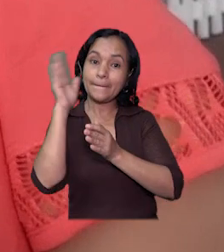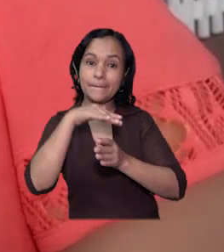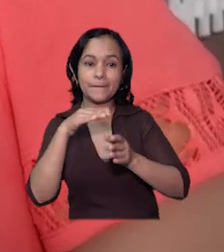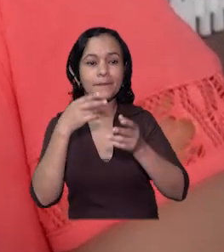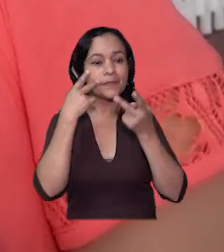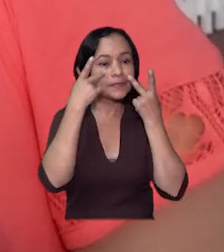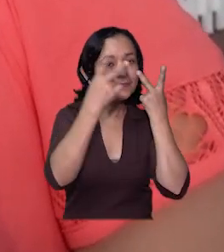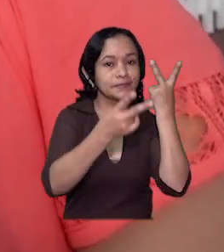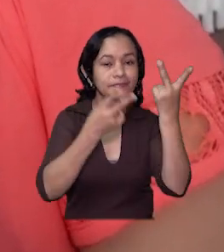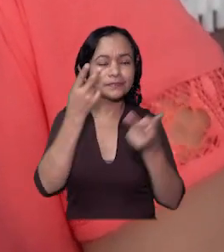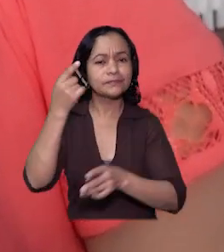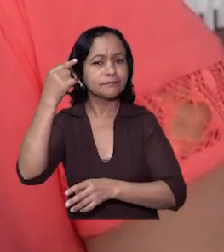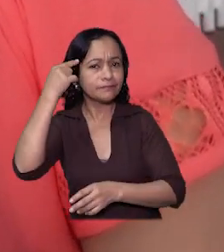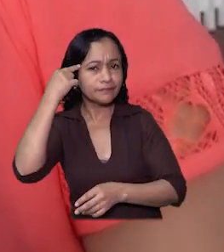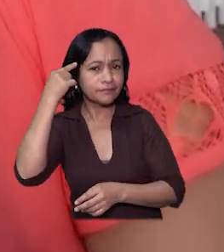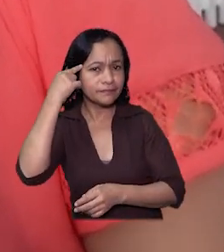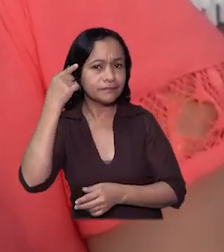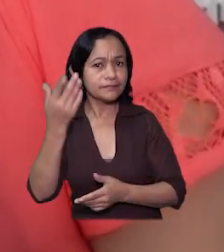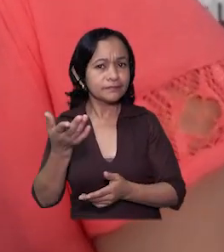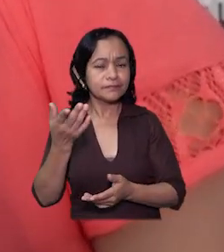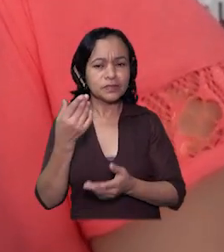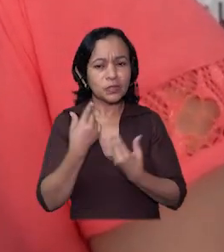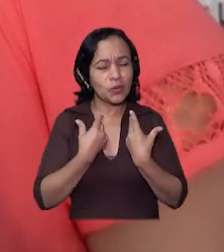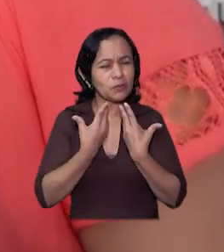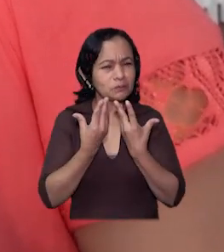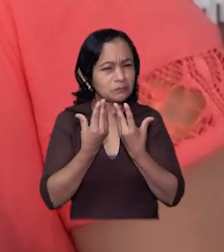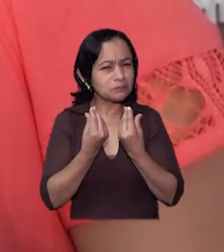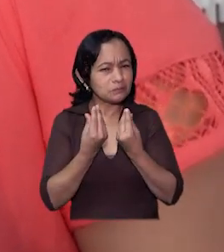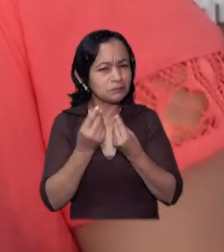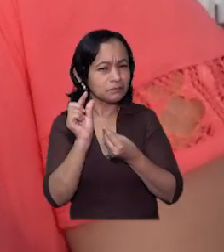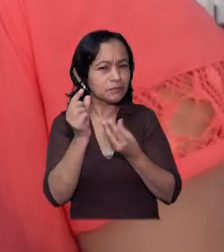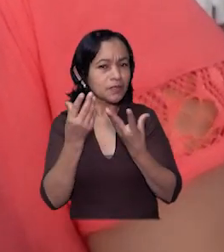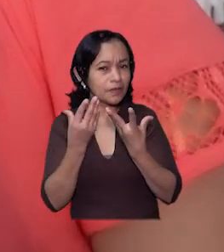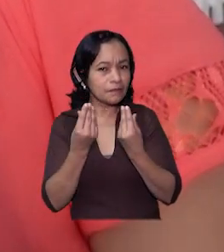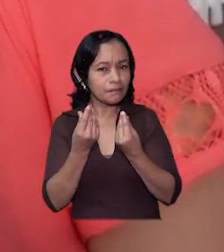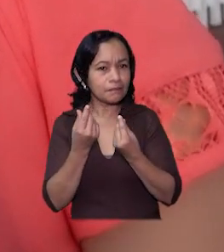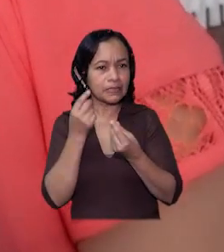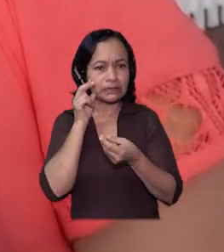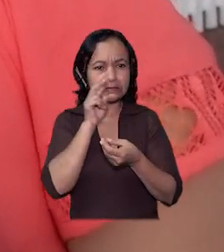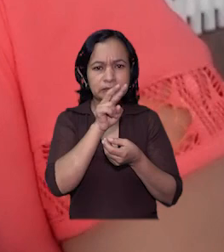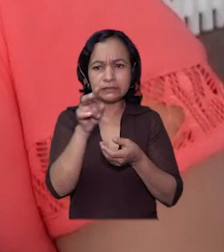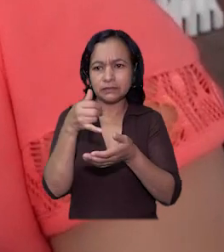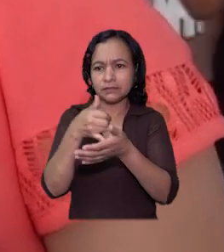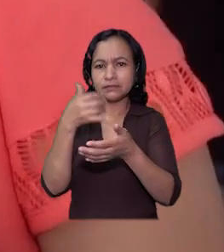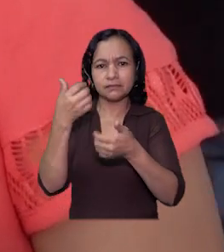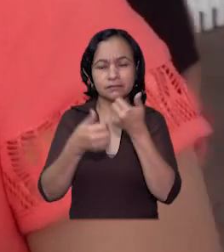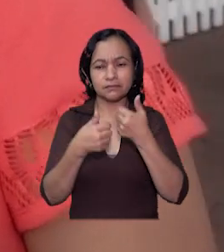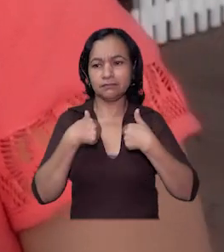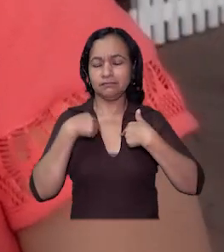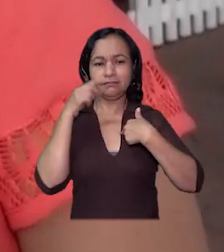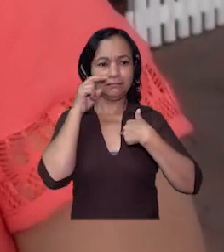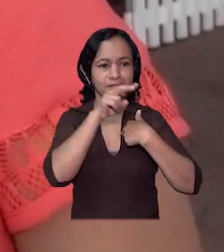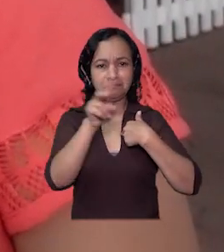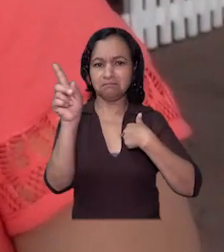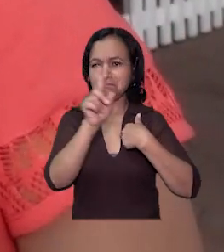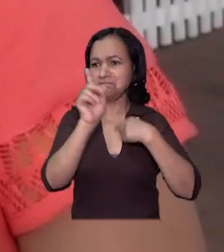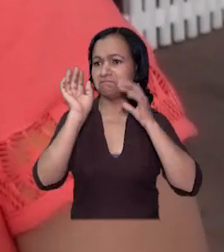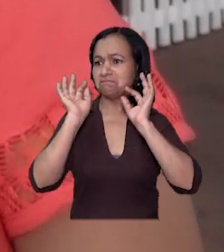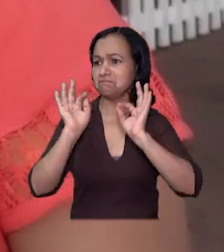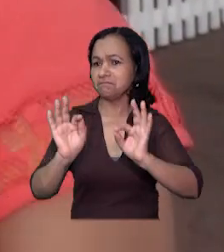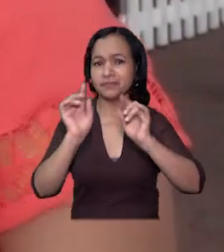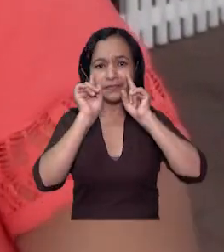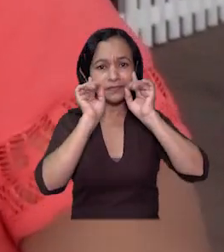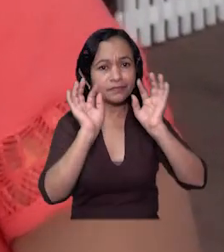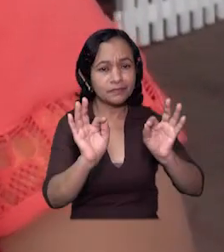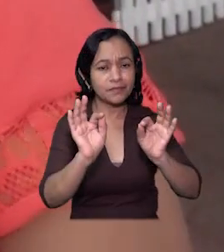disfrutar un poco y pues pensé de que vine con temor, de que pensando que iba a haber un poco de inseguridad, pero realmente vi que no, que está bastante seguro,